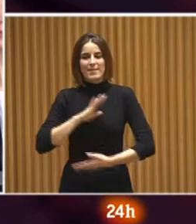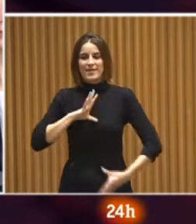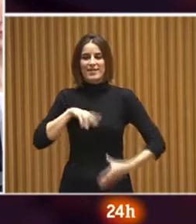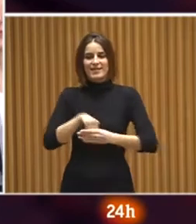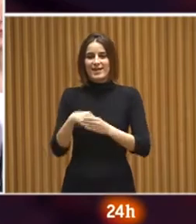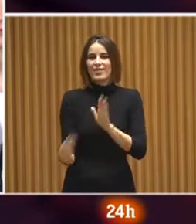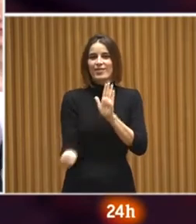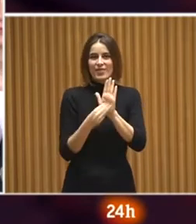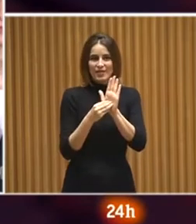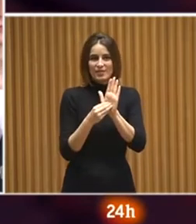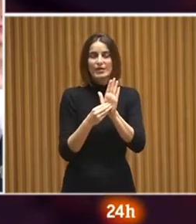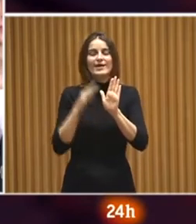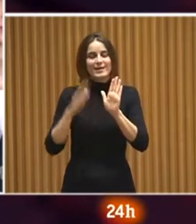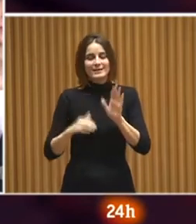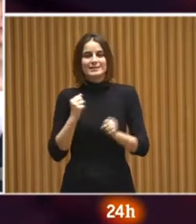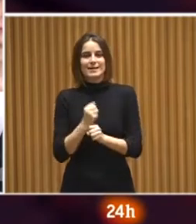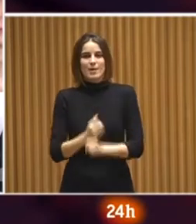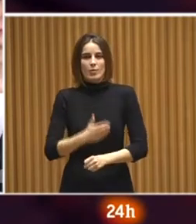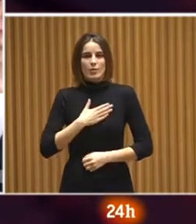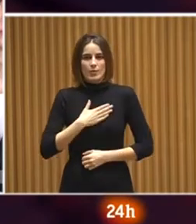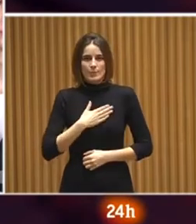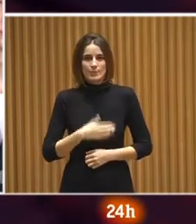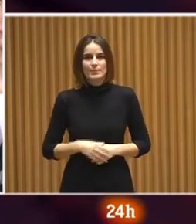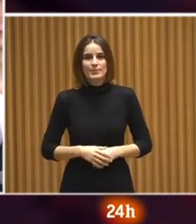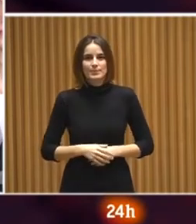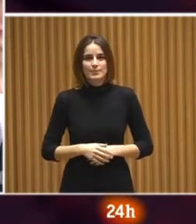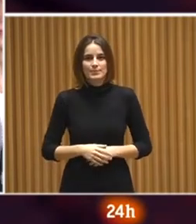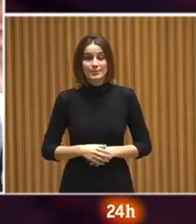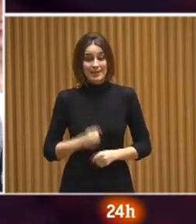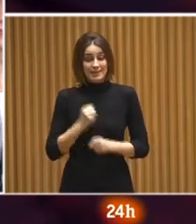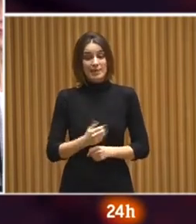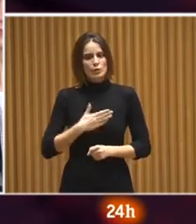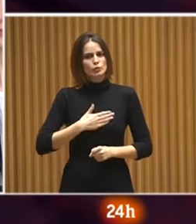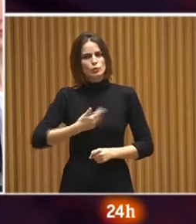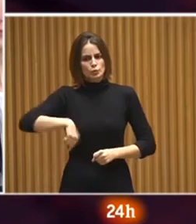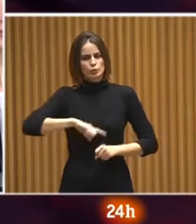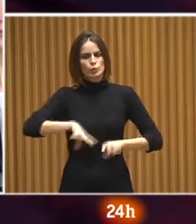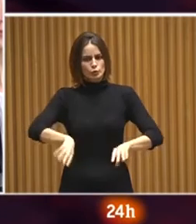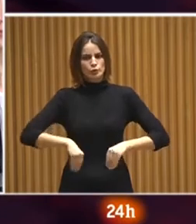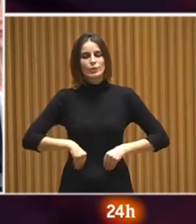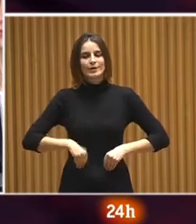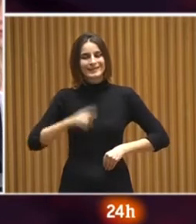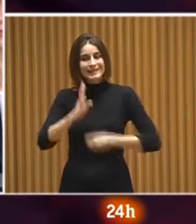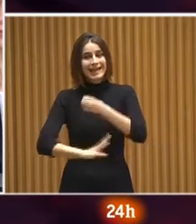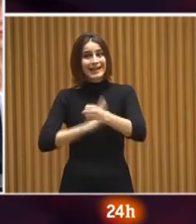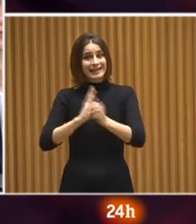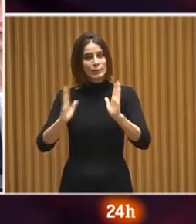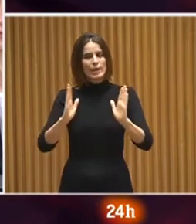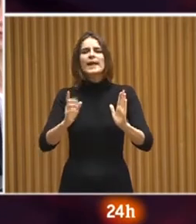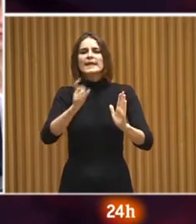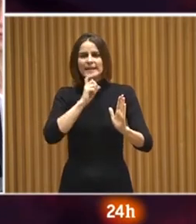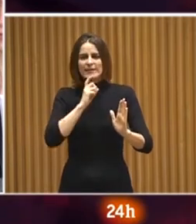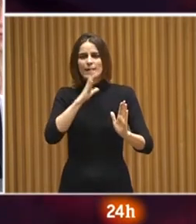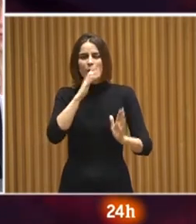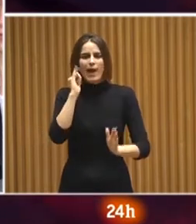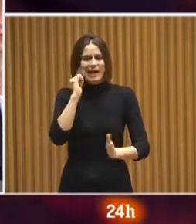tarea. Y la afrontamos en una legislatura difícil por los retos existentes, por la ausencia de mayorías